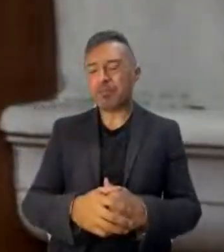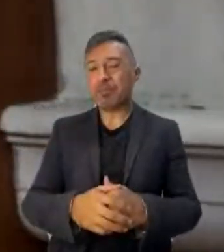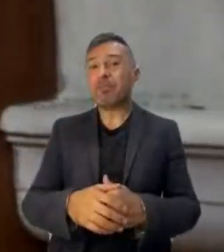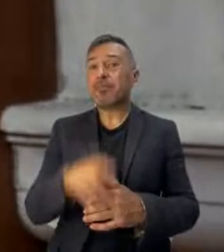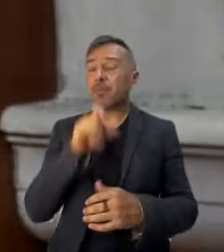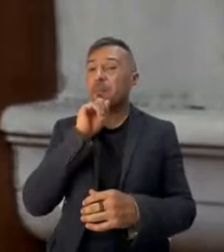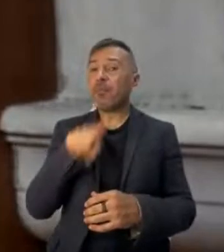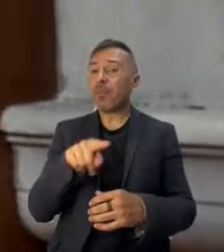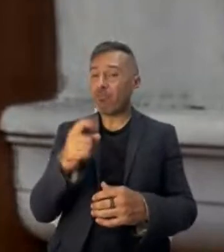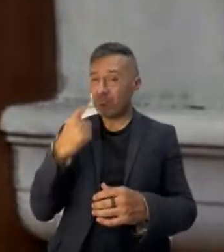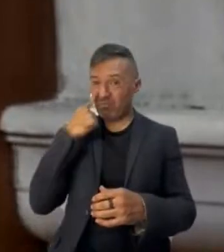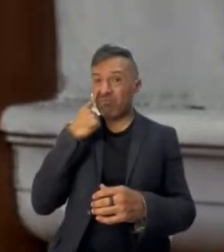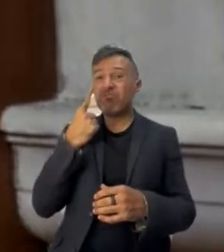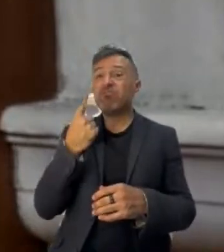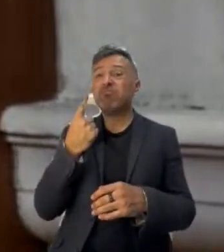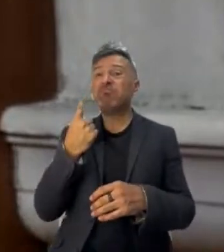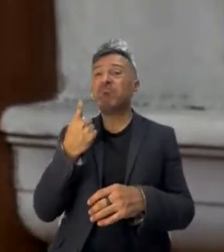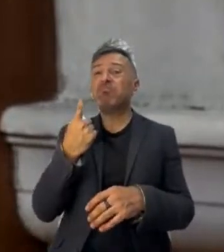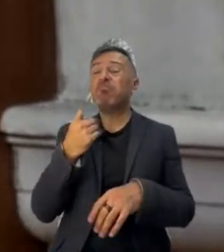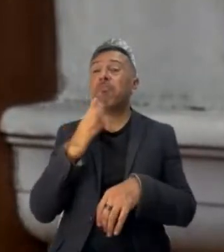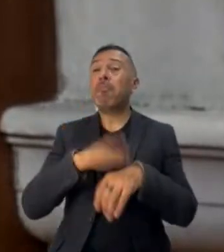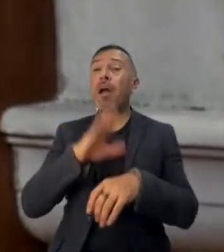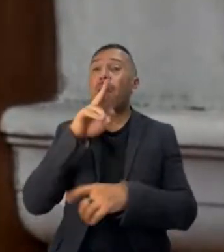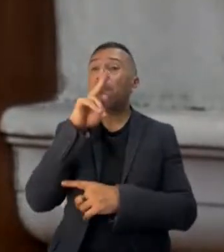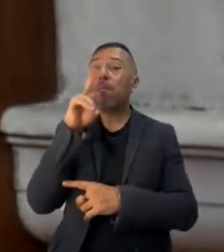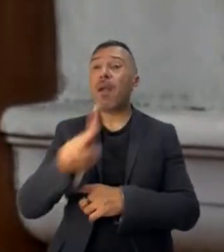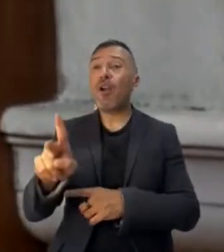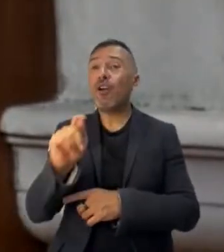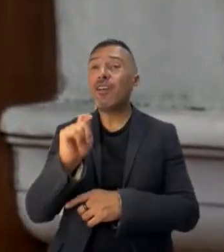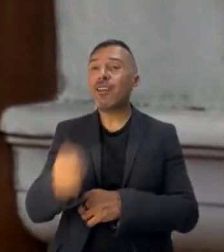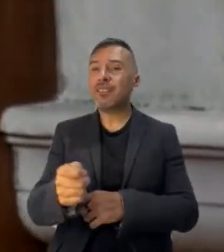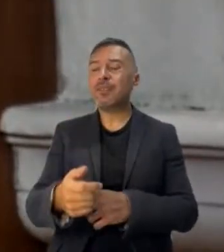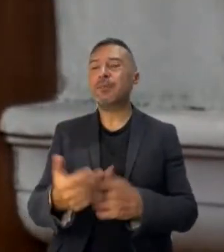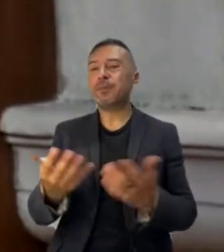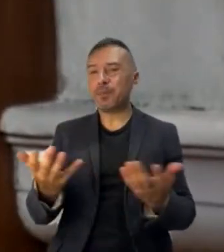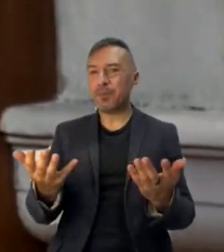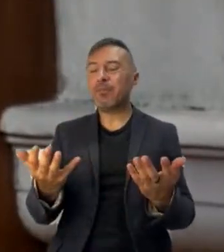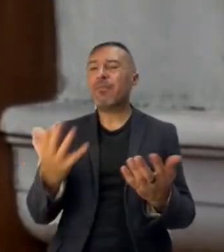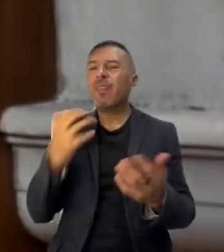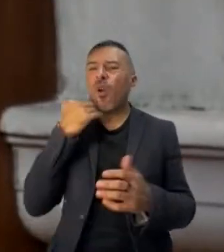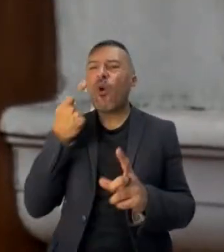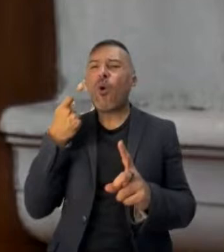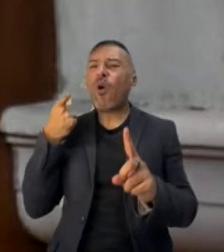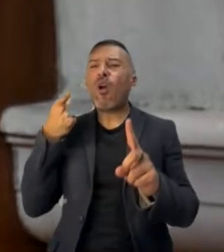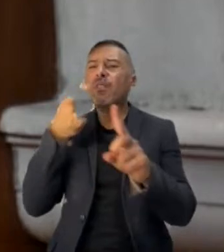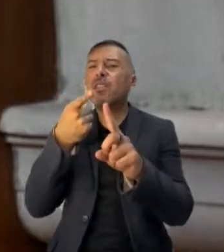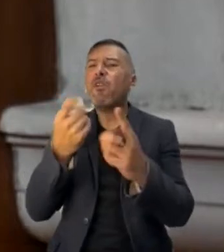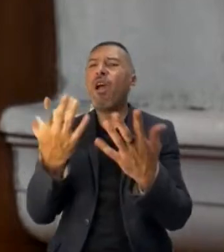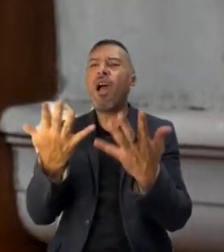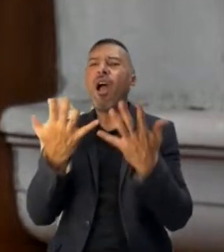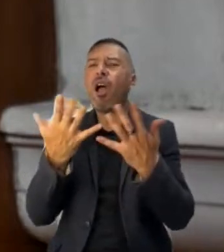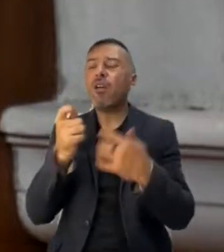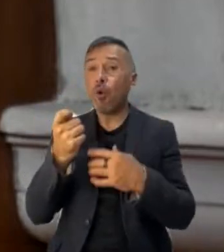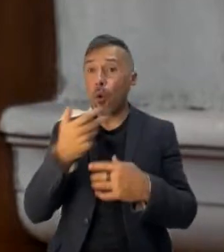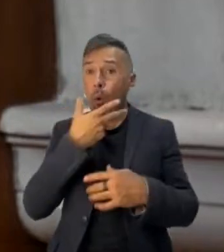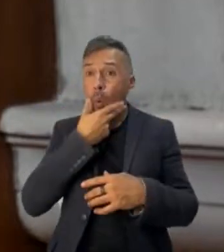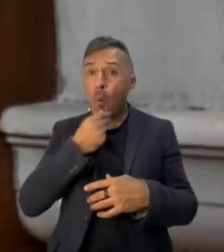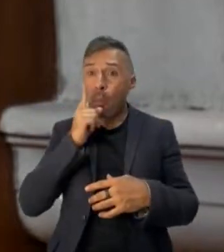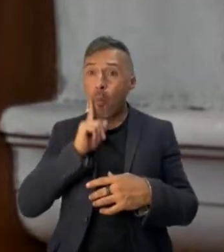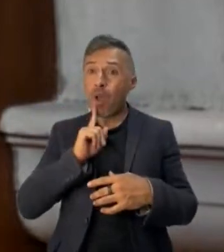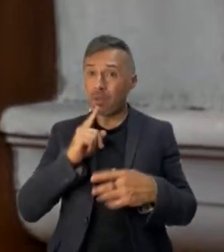de cuentas se busca que los y las trabajadoras puedan